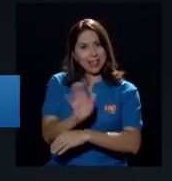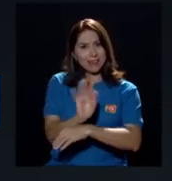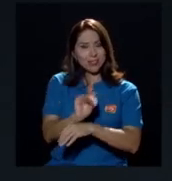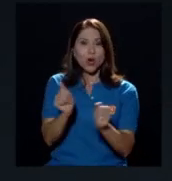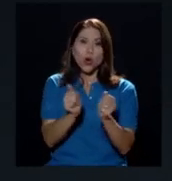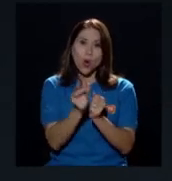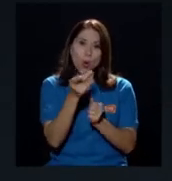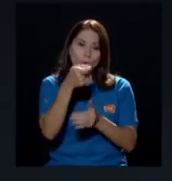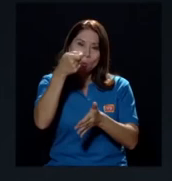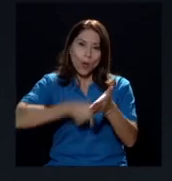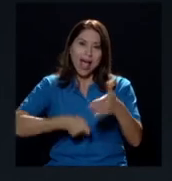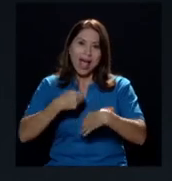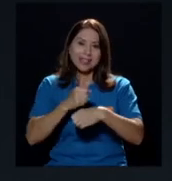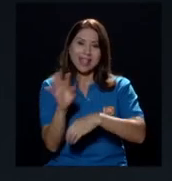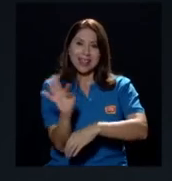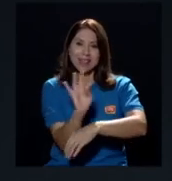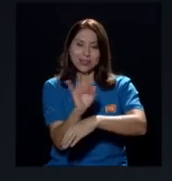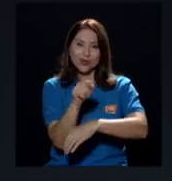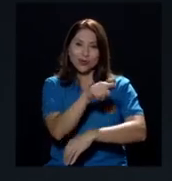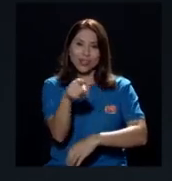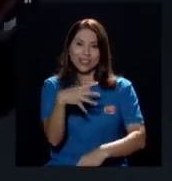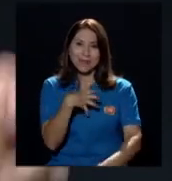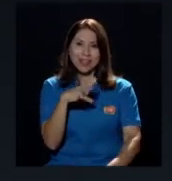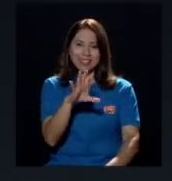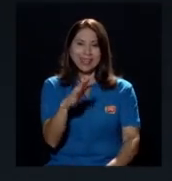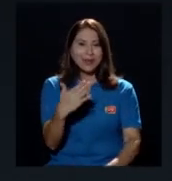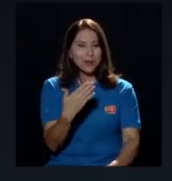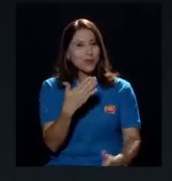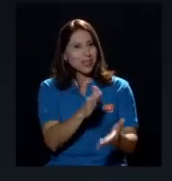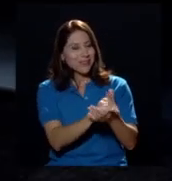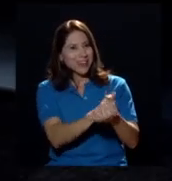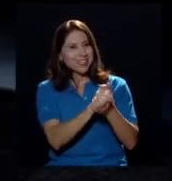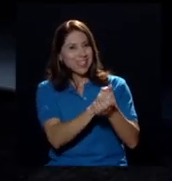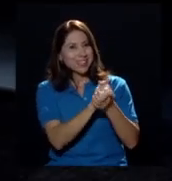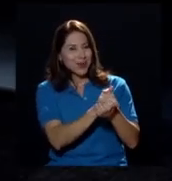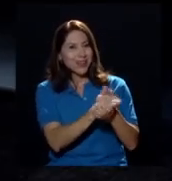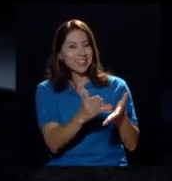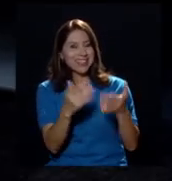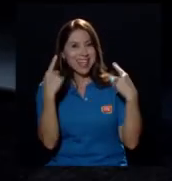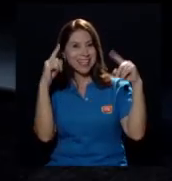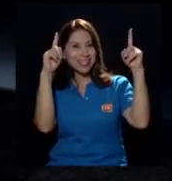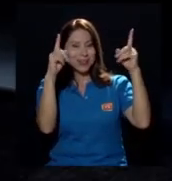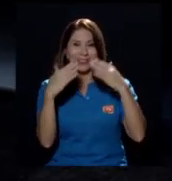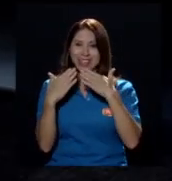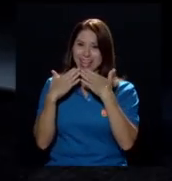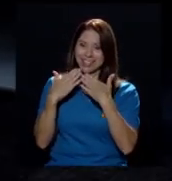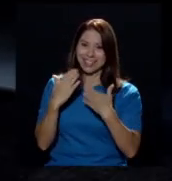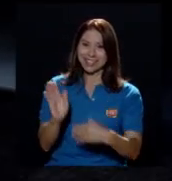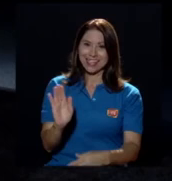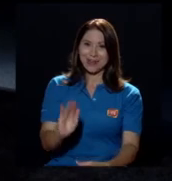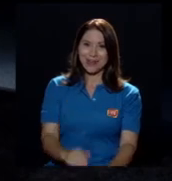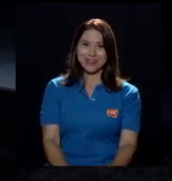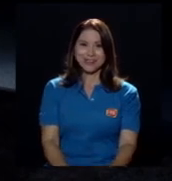que ustedes pagan hacia la televisión que ustedes muchas felicitaciones y éxitos gracias